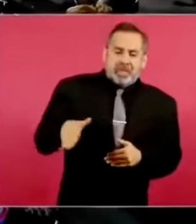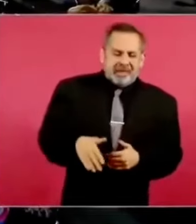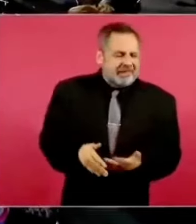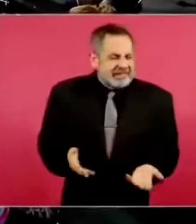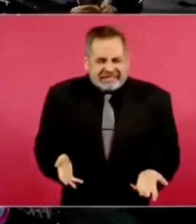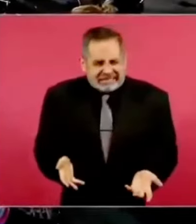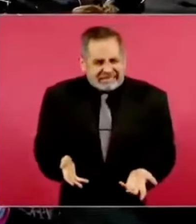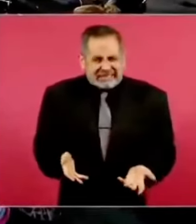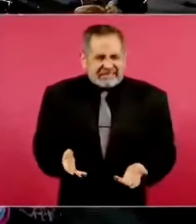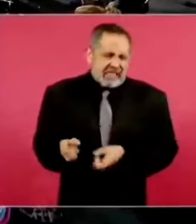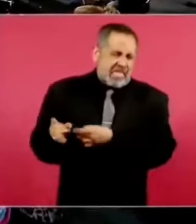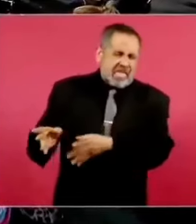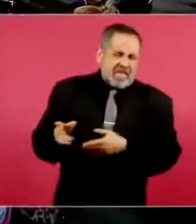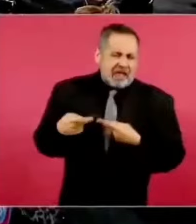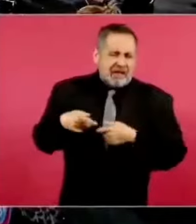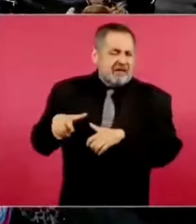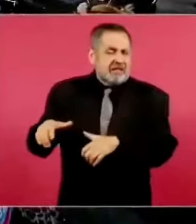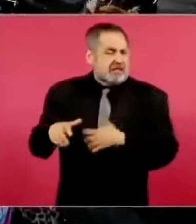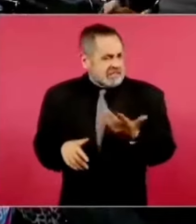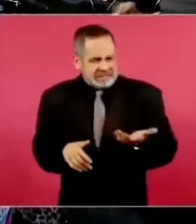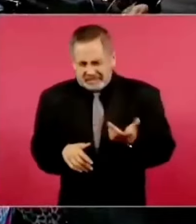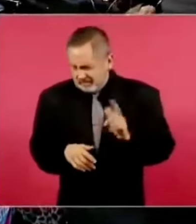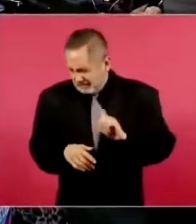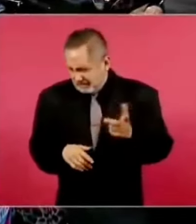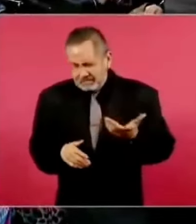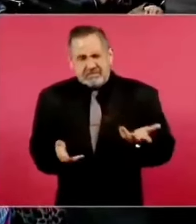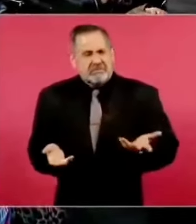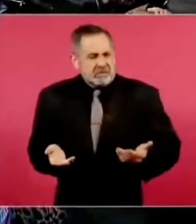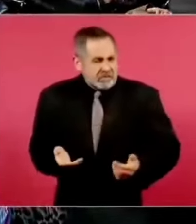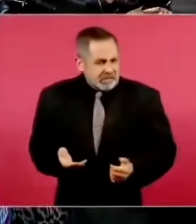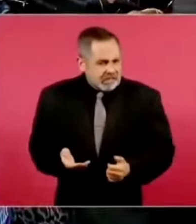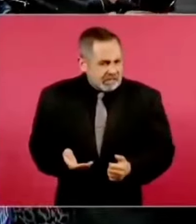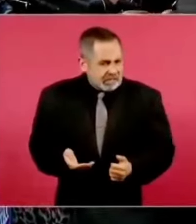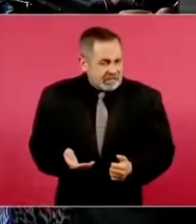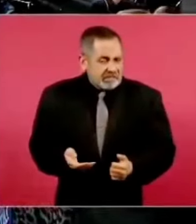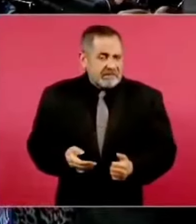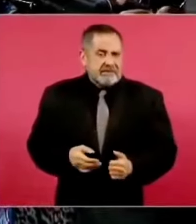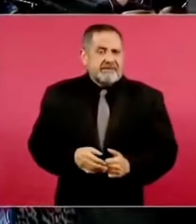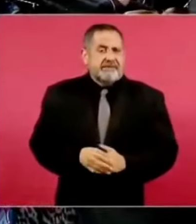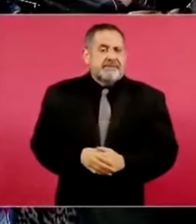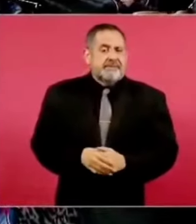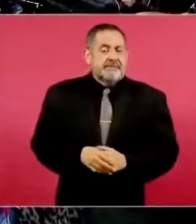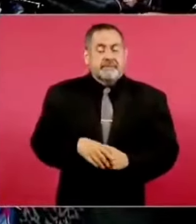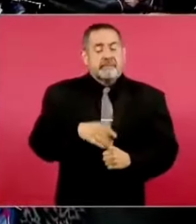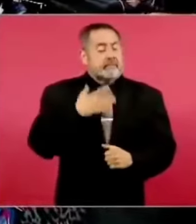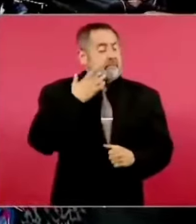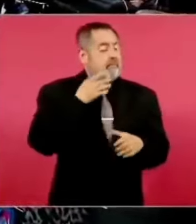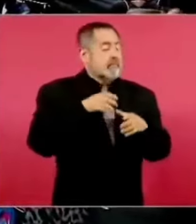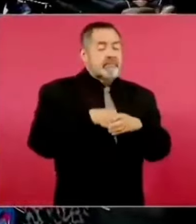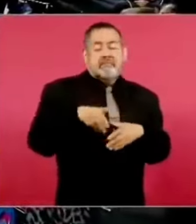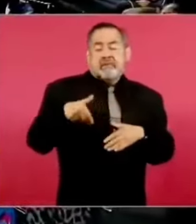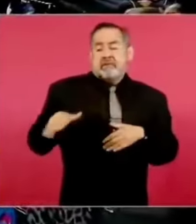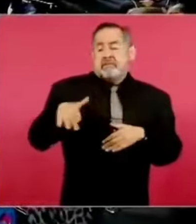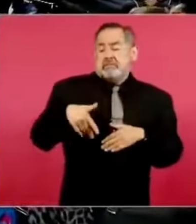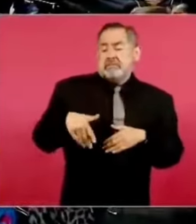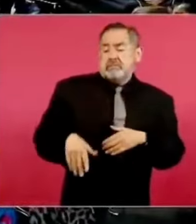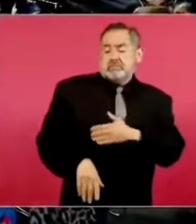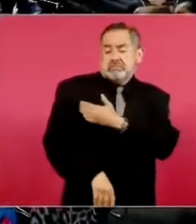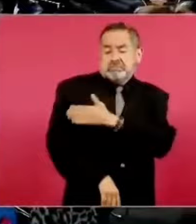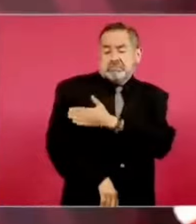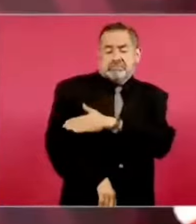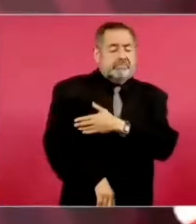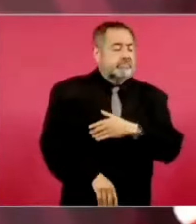pueblo porque qué te conviertes en Ladino